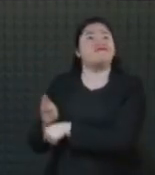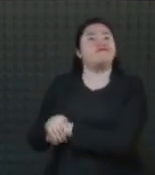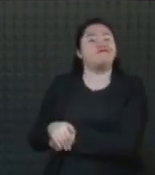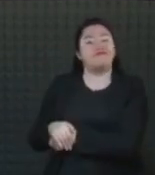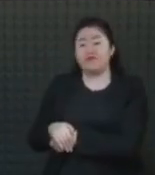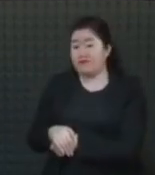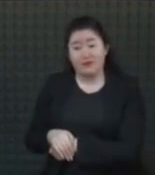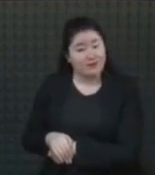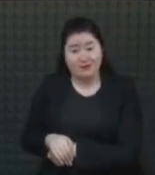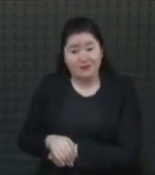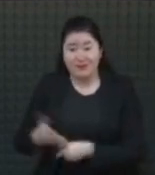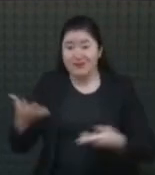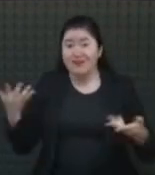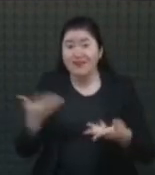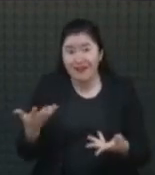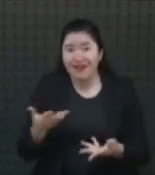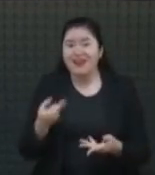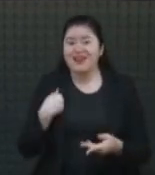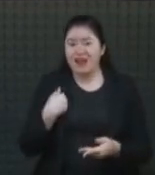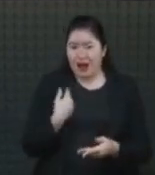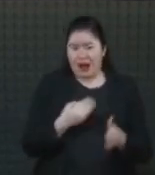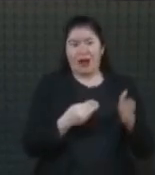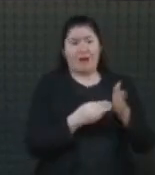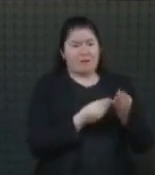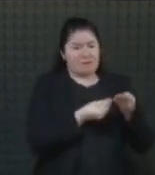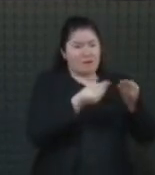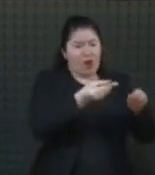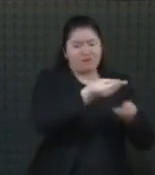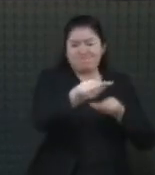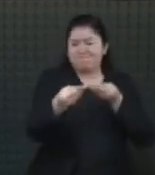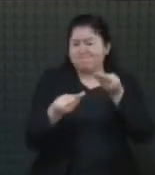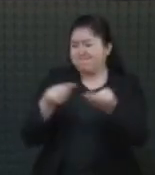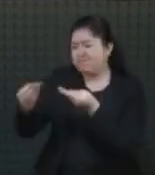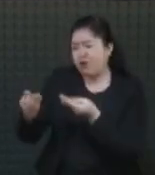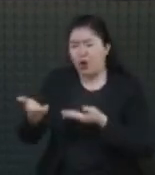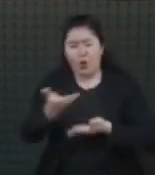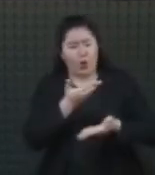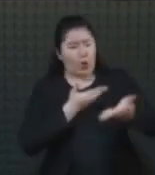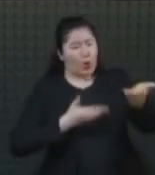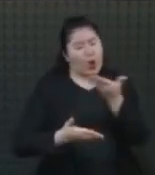mesas, circularlo, leerlo, moverlo, discutirlo, platicarlo.